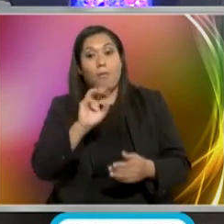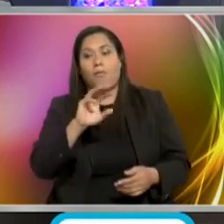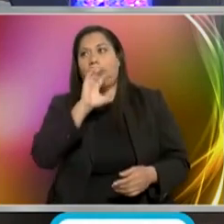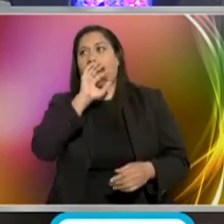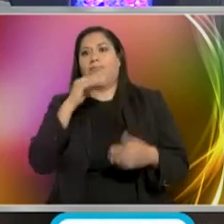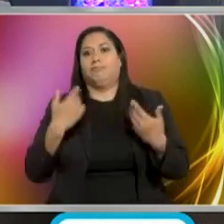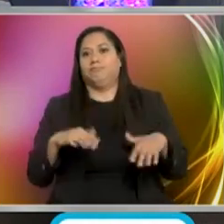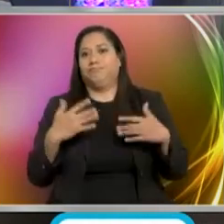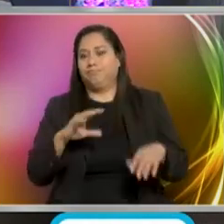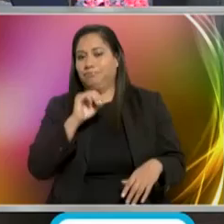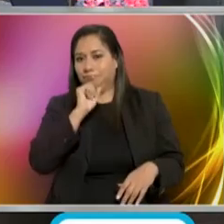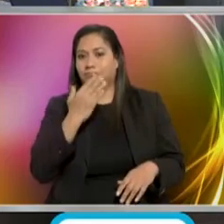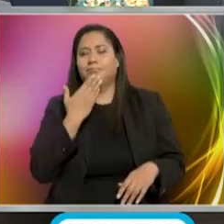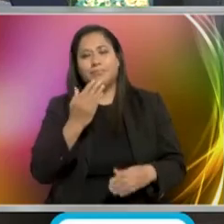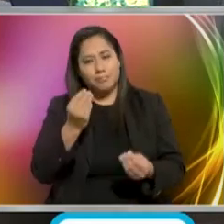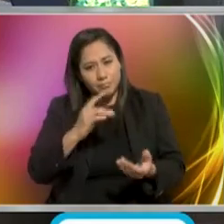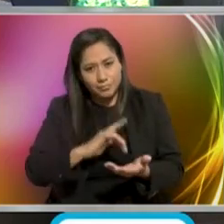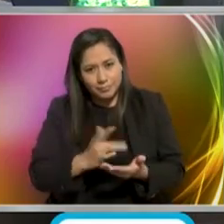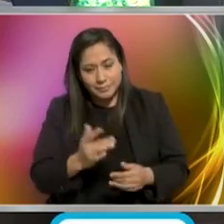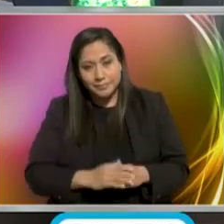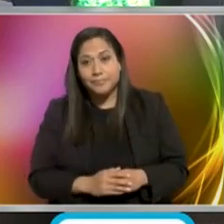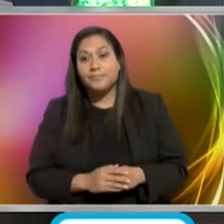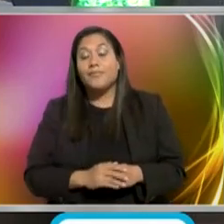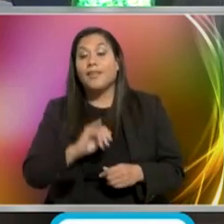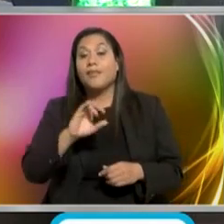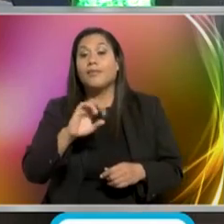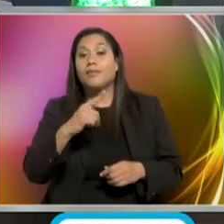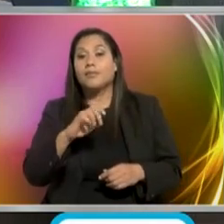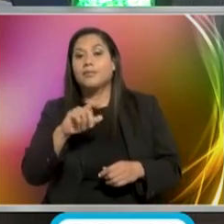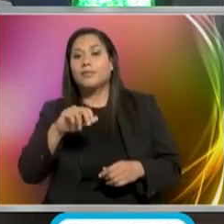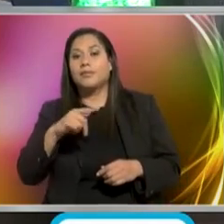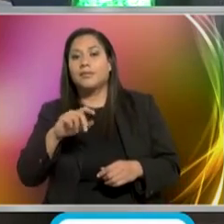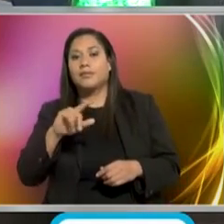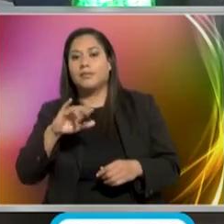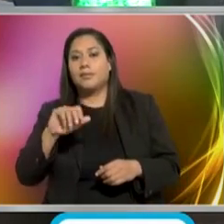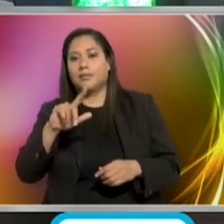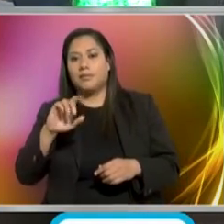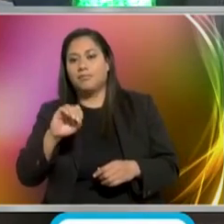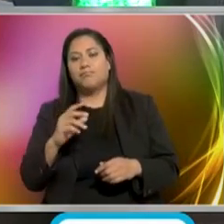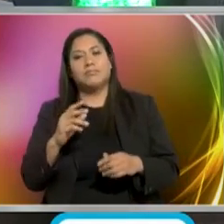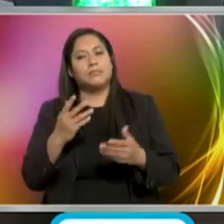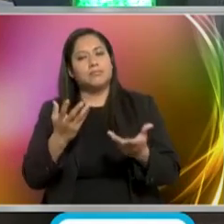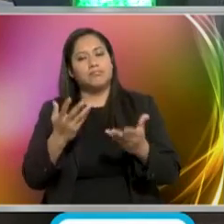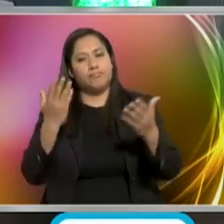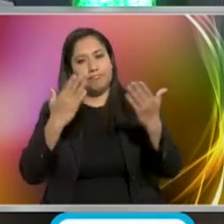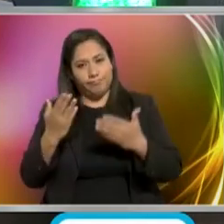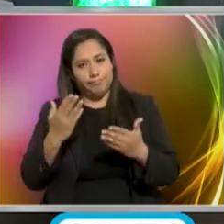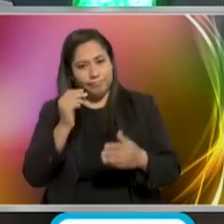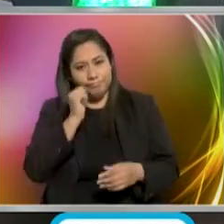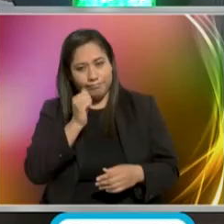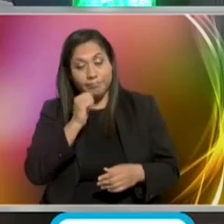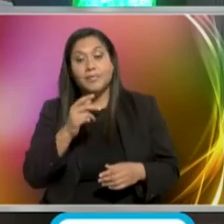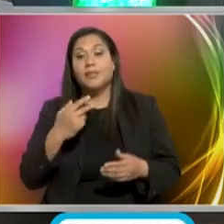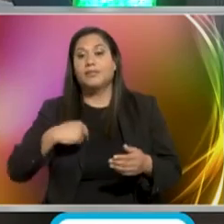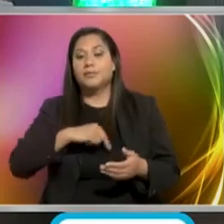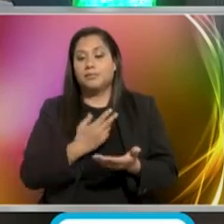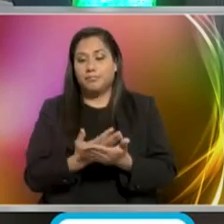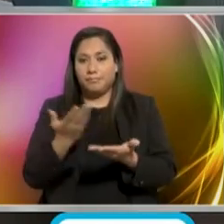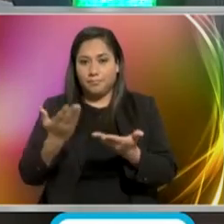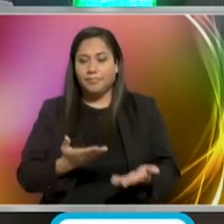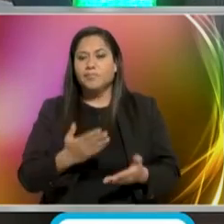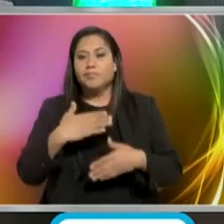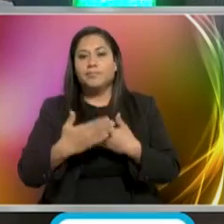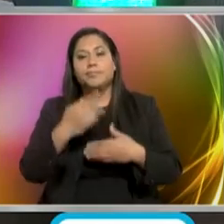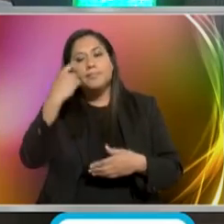la está gente que buenísimo. Pues muchas gracias. No, gracias a ti. Jorge, Angélica, Leo. Muchas gracias. Todo el éxito. Gracias. No, Y gracias. los esperamos Muchas pronto gracias. para que nos